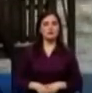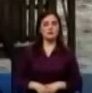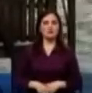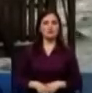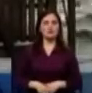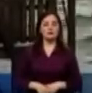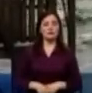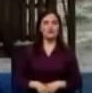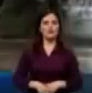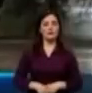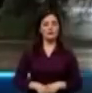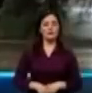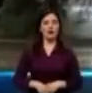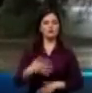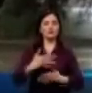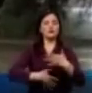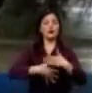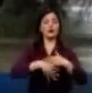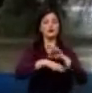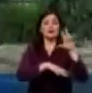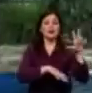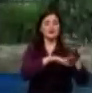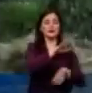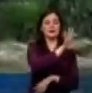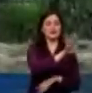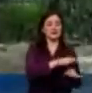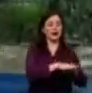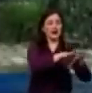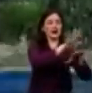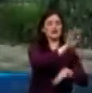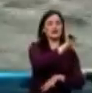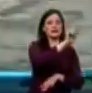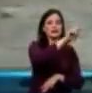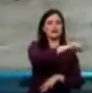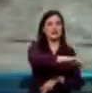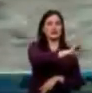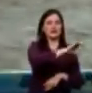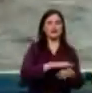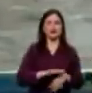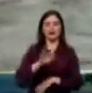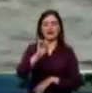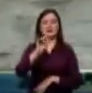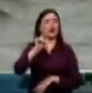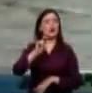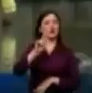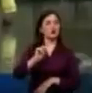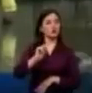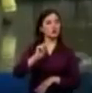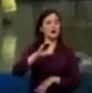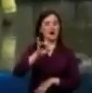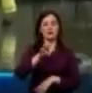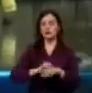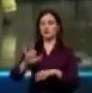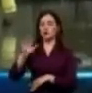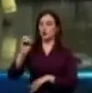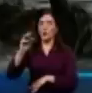Fueron 3 de los 4 ríos de Cuenca que se desbordaron, el Tarqui, Yanunca y el Tomebamba. Cerca de 9 horas de lluvia de forma constante